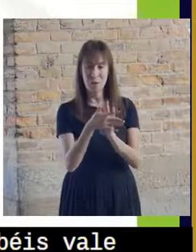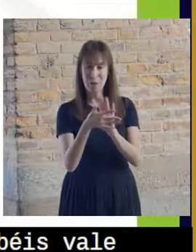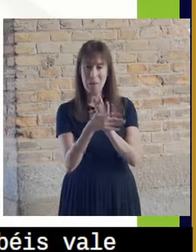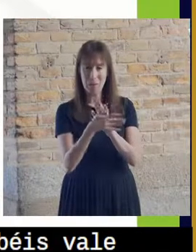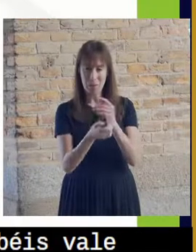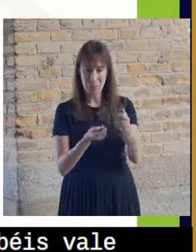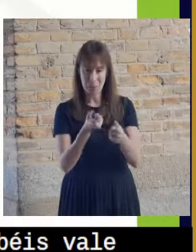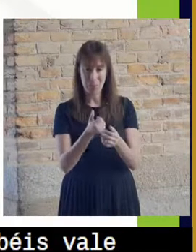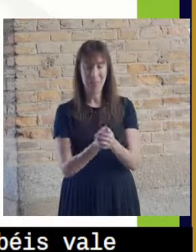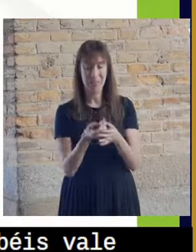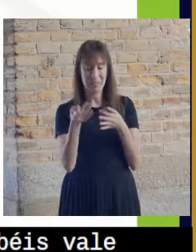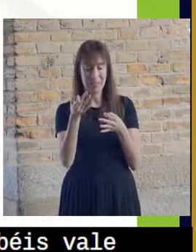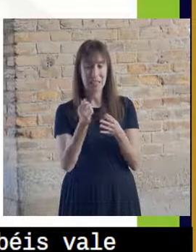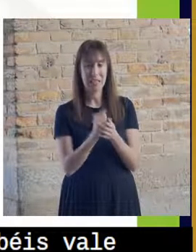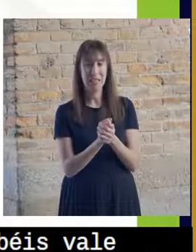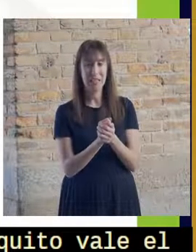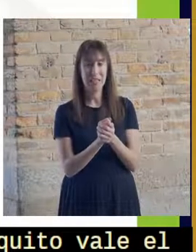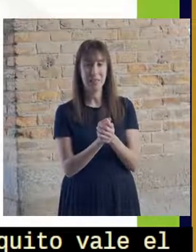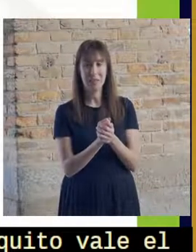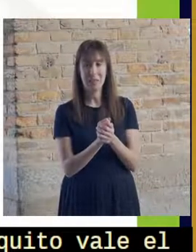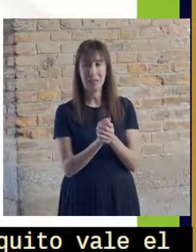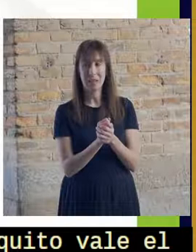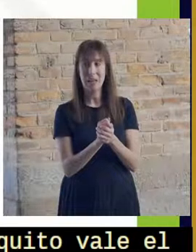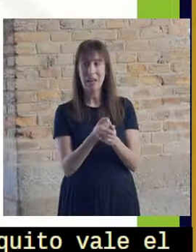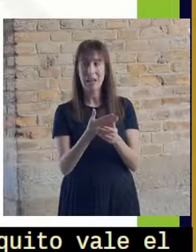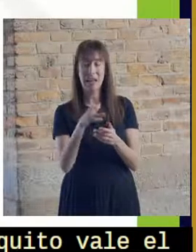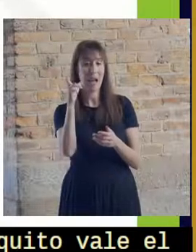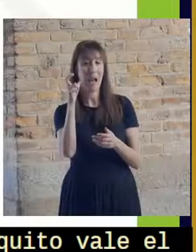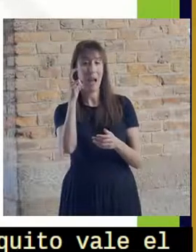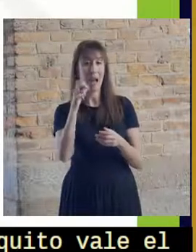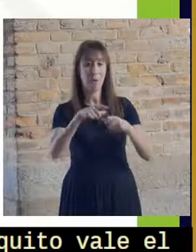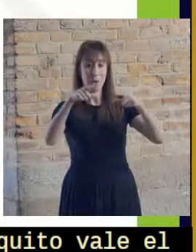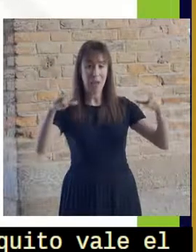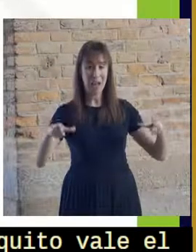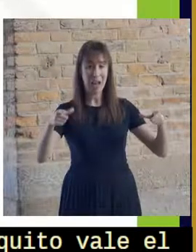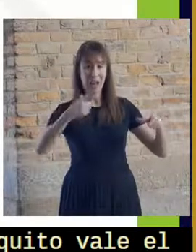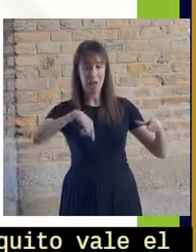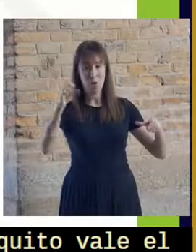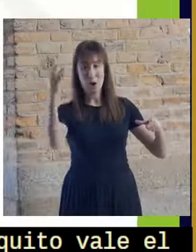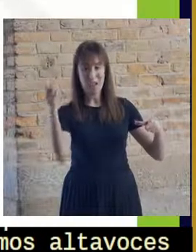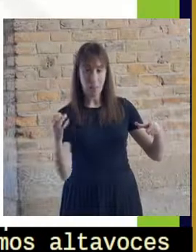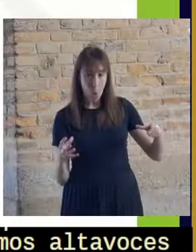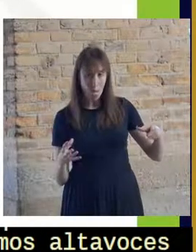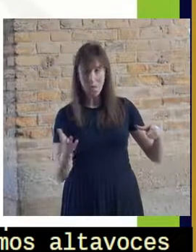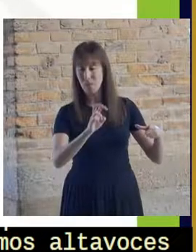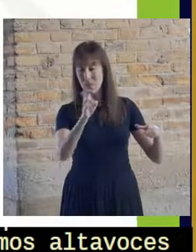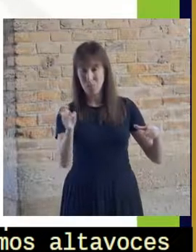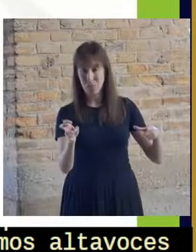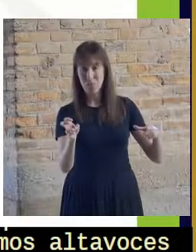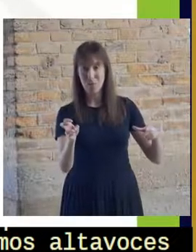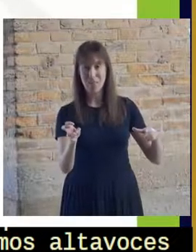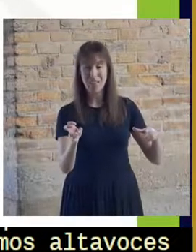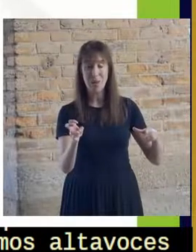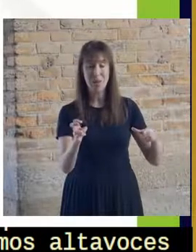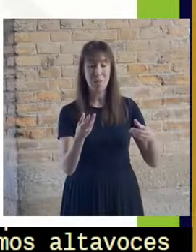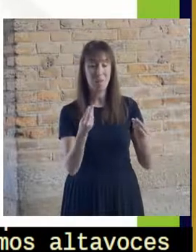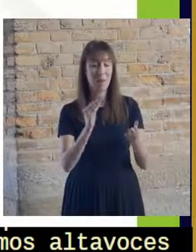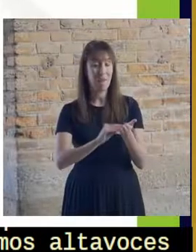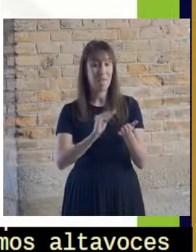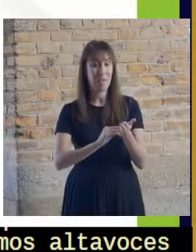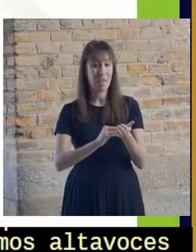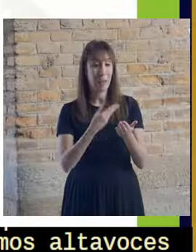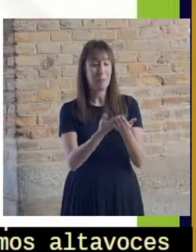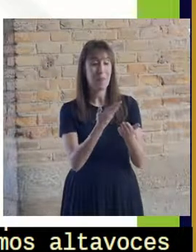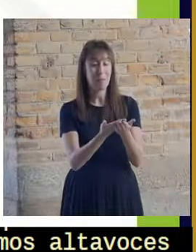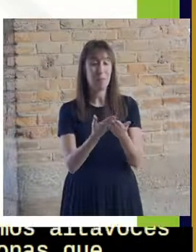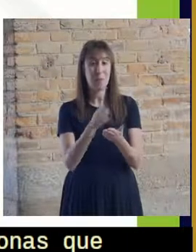poquito vale el audio de sala que es lo que tenemos aquí ahora tenemos altavoces y tal y cada vez se va pidiendo también pues son